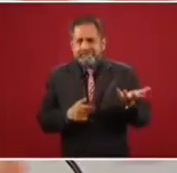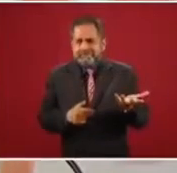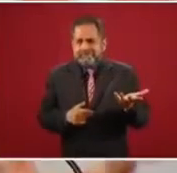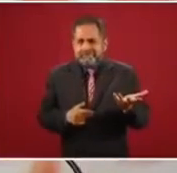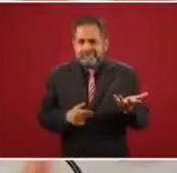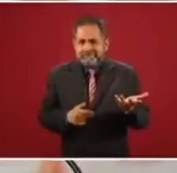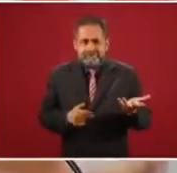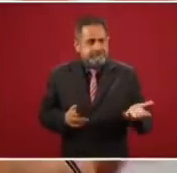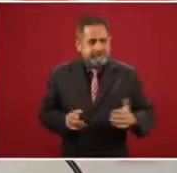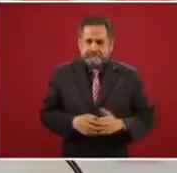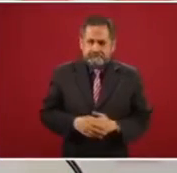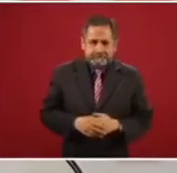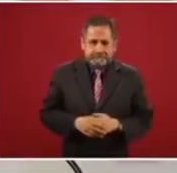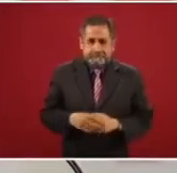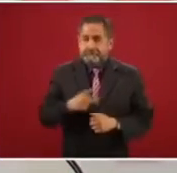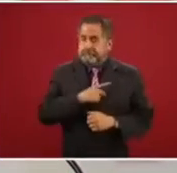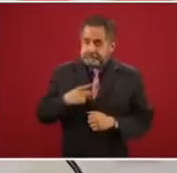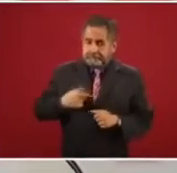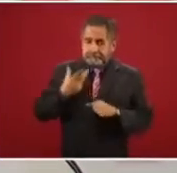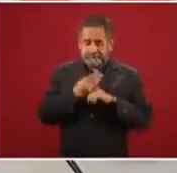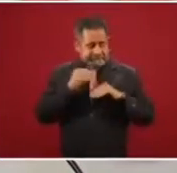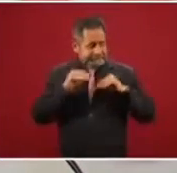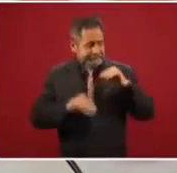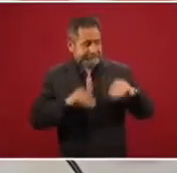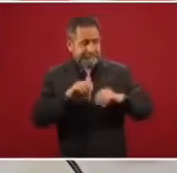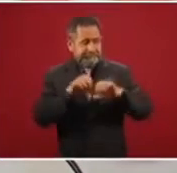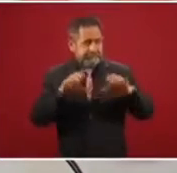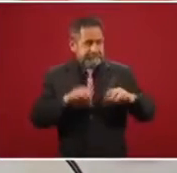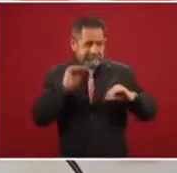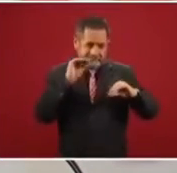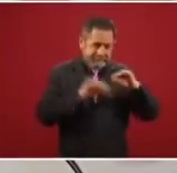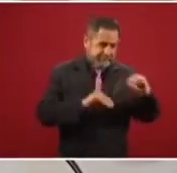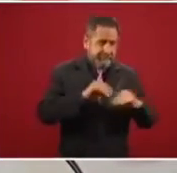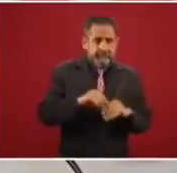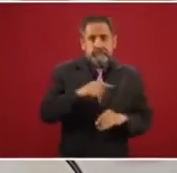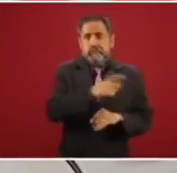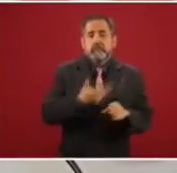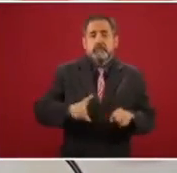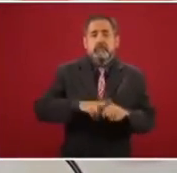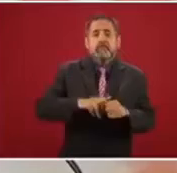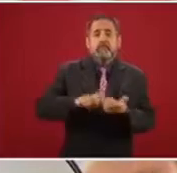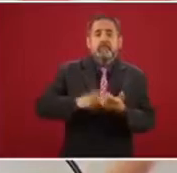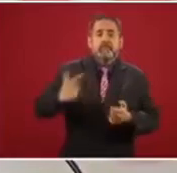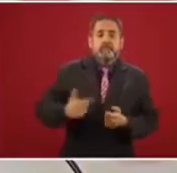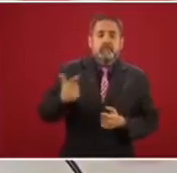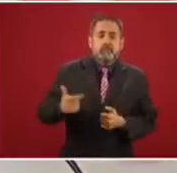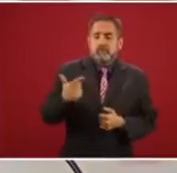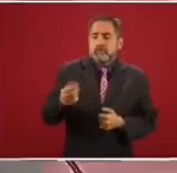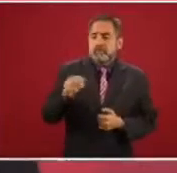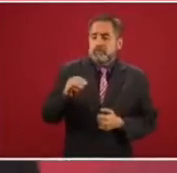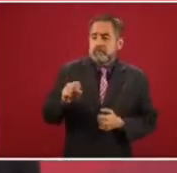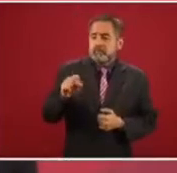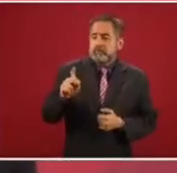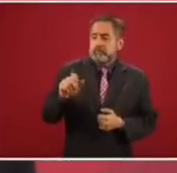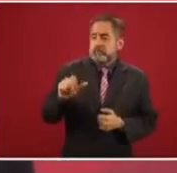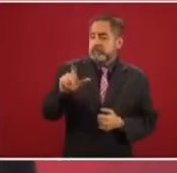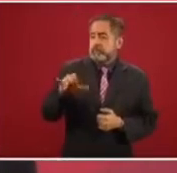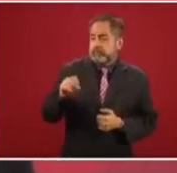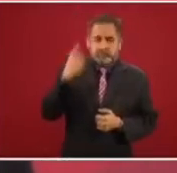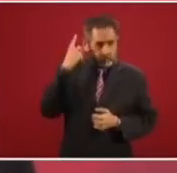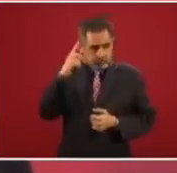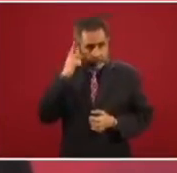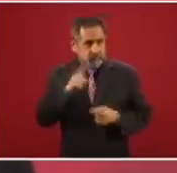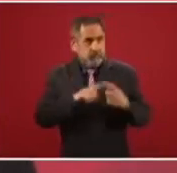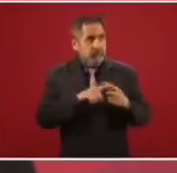tenemos que equipar el des palacio y operarlo porque no es nada más